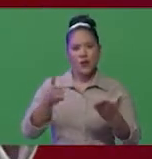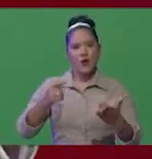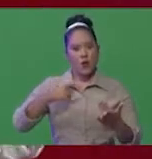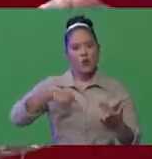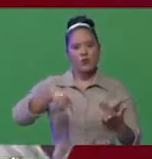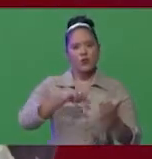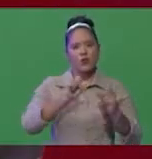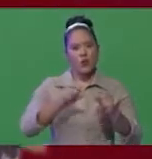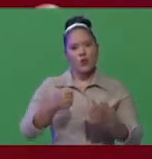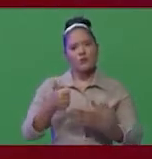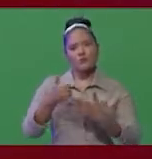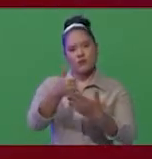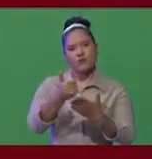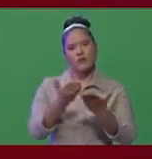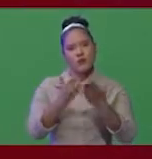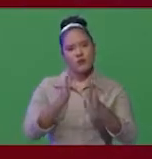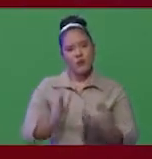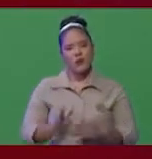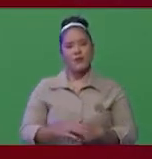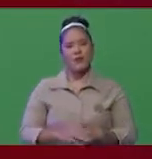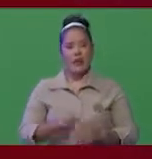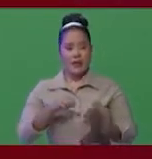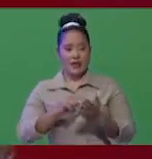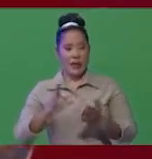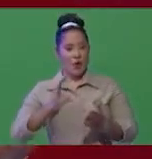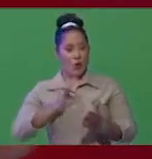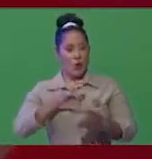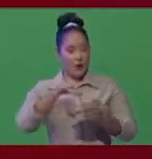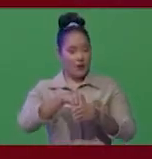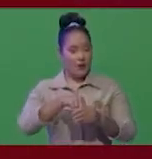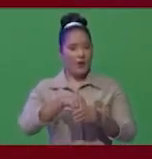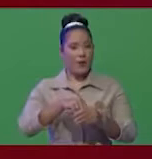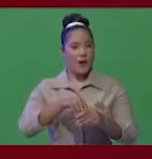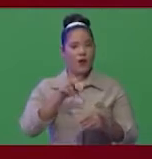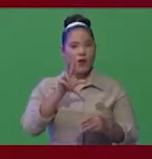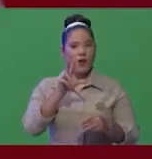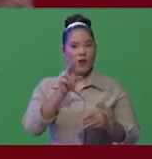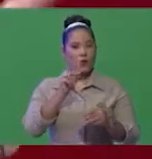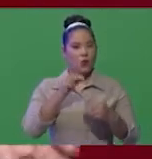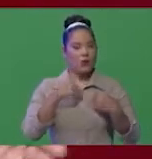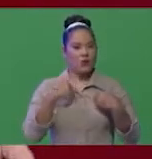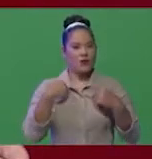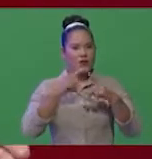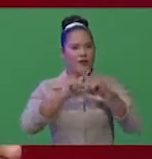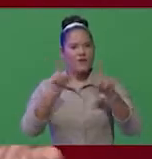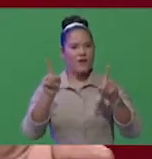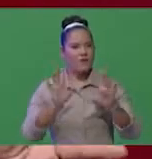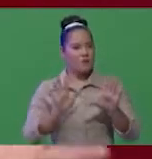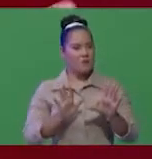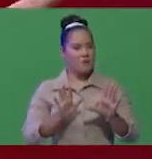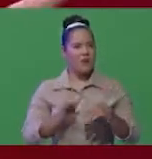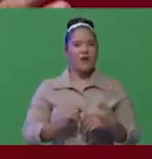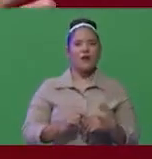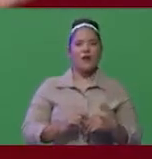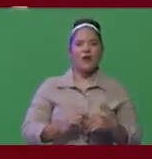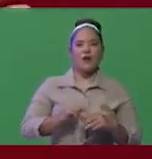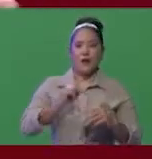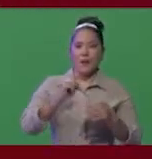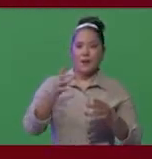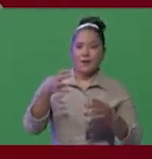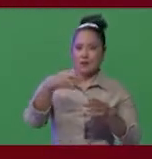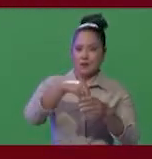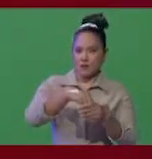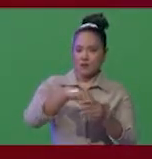vamos a servir. Las cooperativas en sí nunca tienen diferencia. Eso es lo que tenemos que ver, sino que pertenecer a